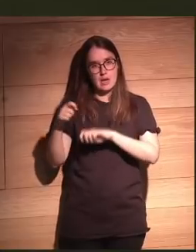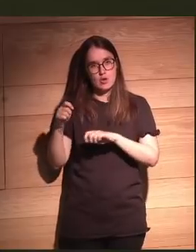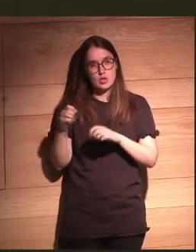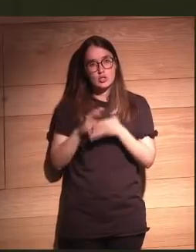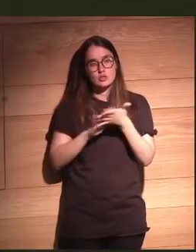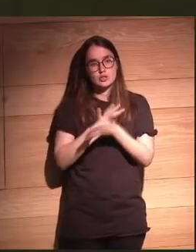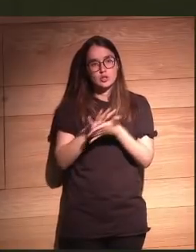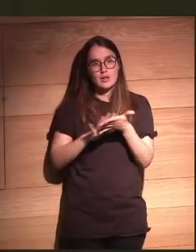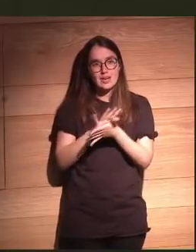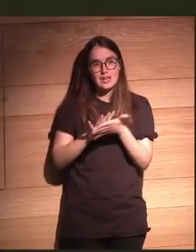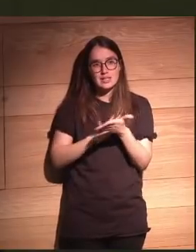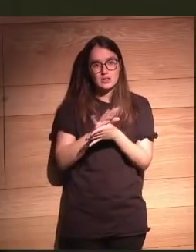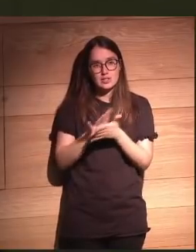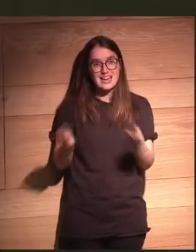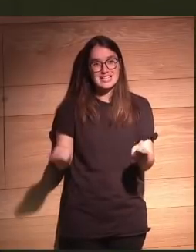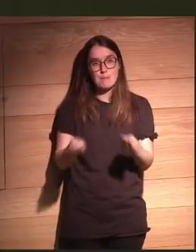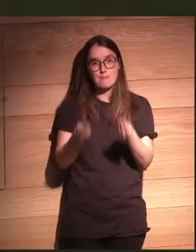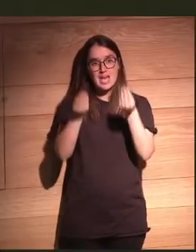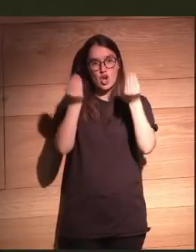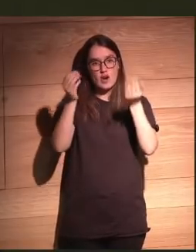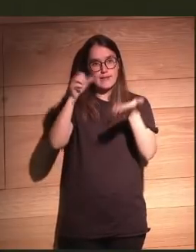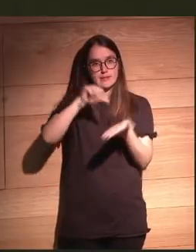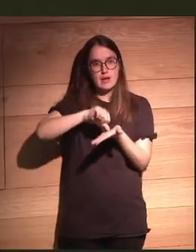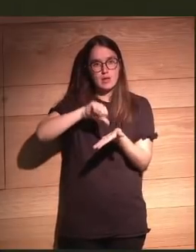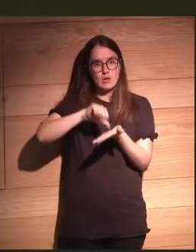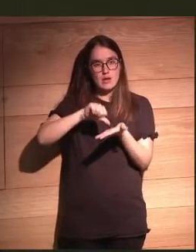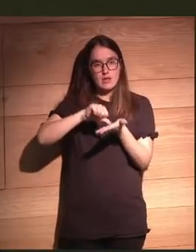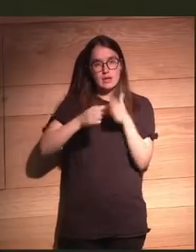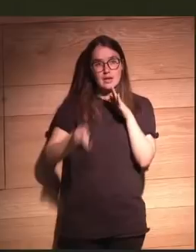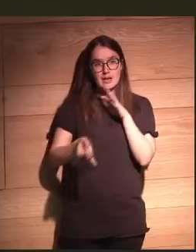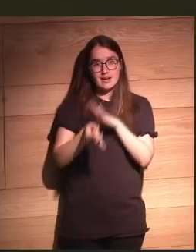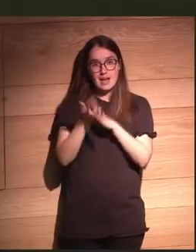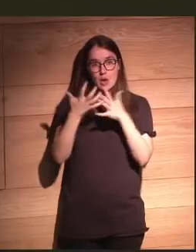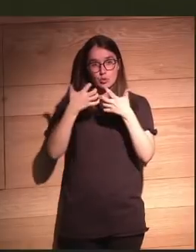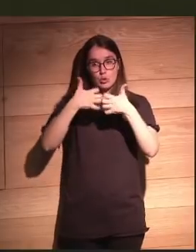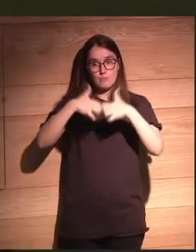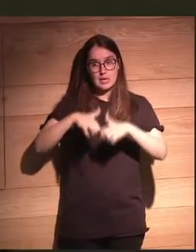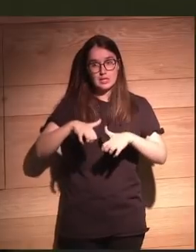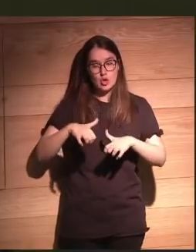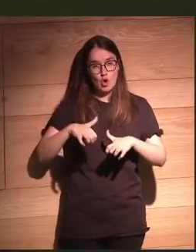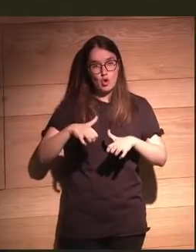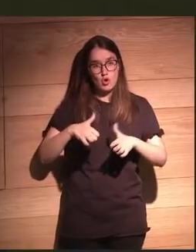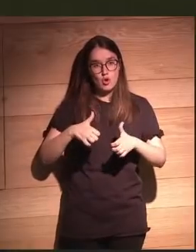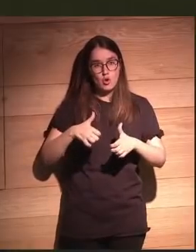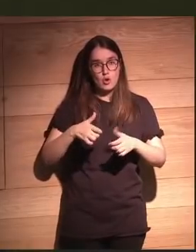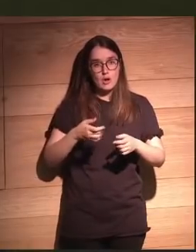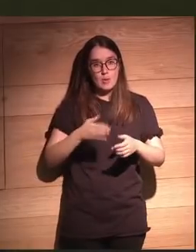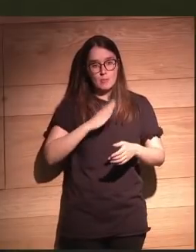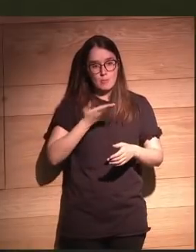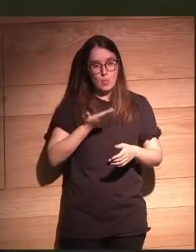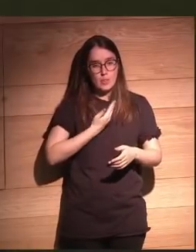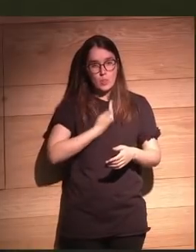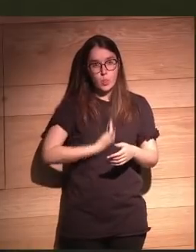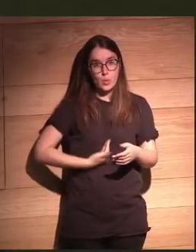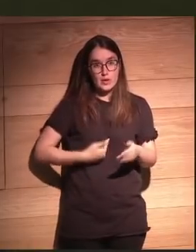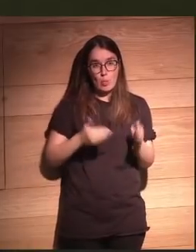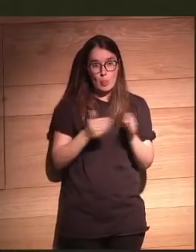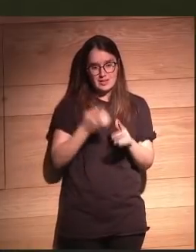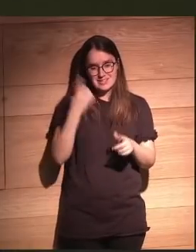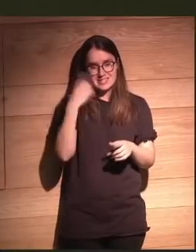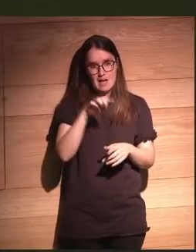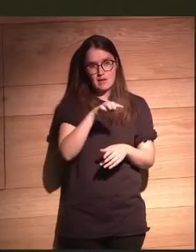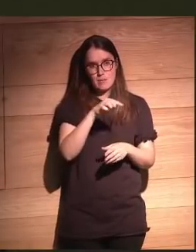Estoy hablando de las mejoras en la ciudad que provocan que automáticamente cualquier pequeño propietario entienda que el